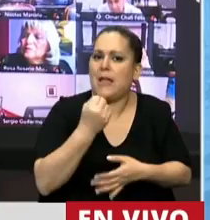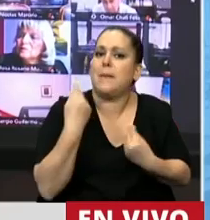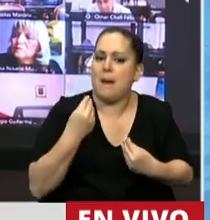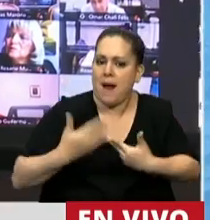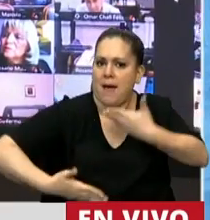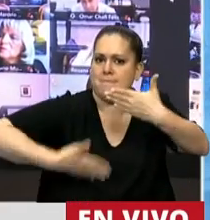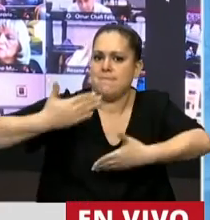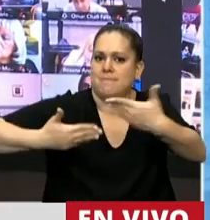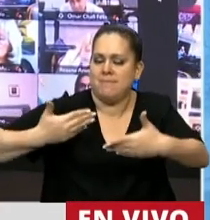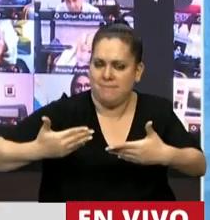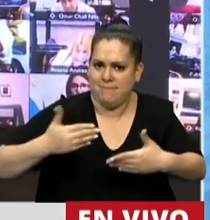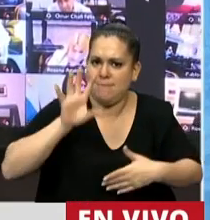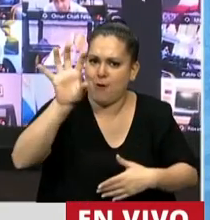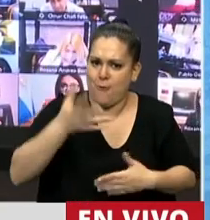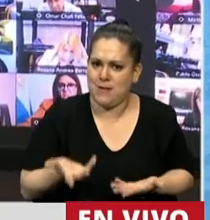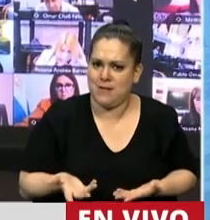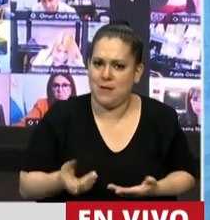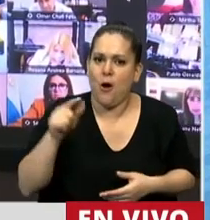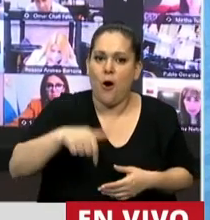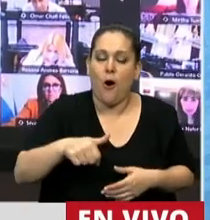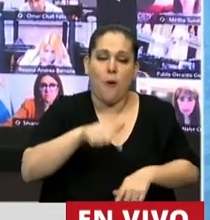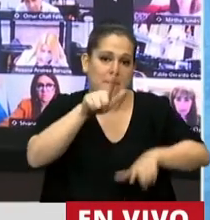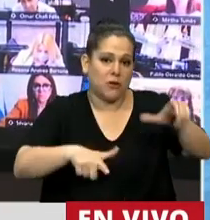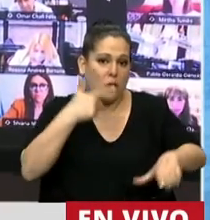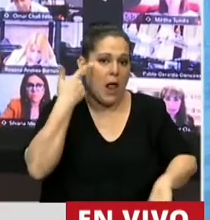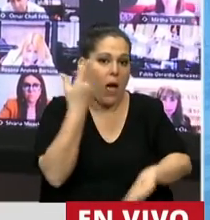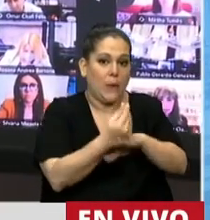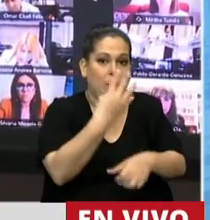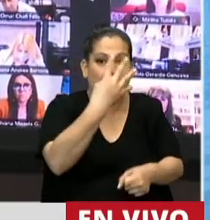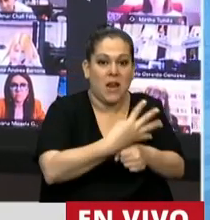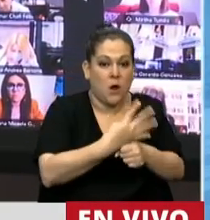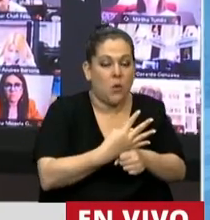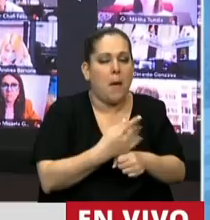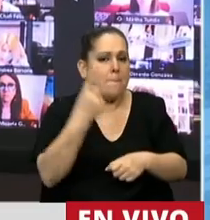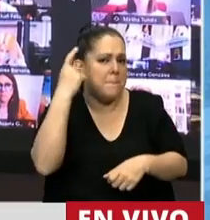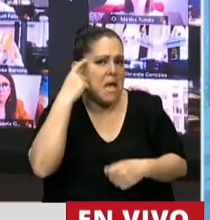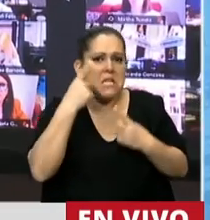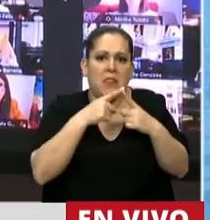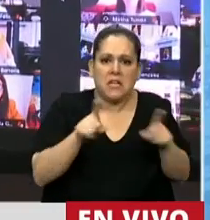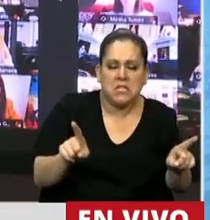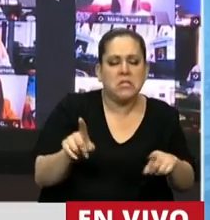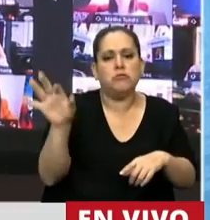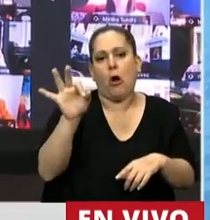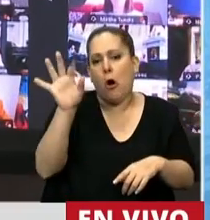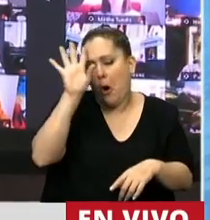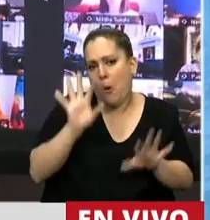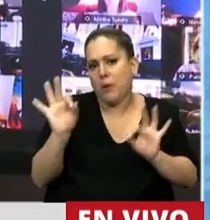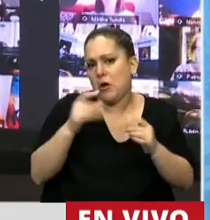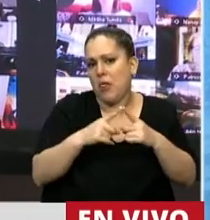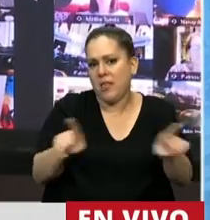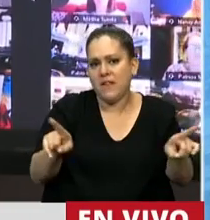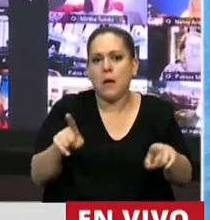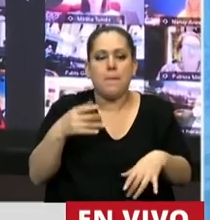la provincia hoy no es preocuparse por la cuarte en se piense como piense vuelvo a decir que no se